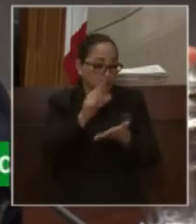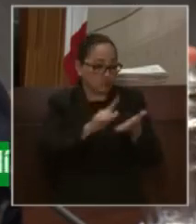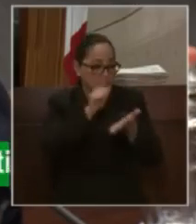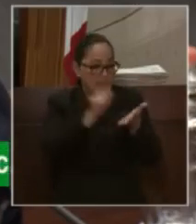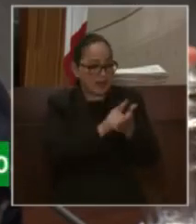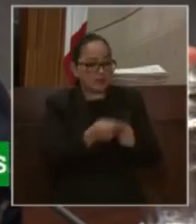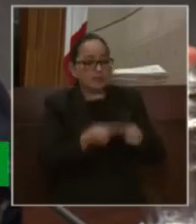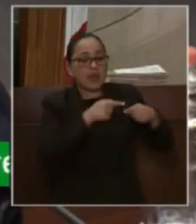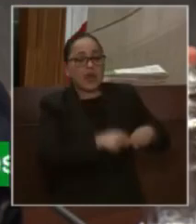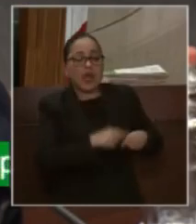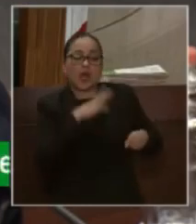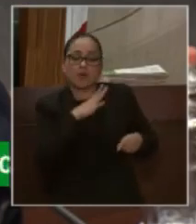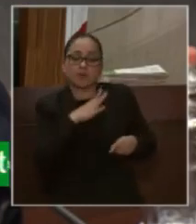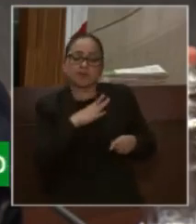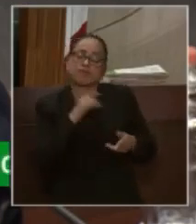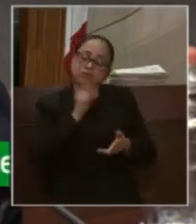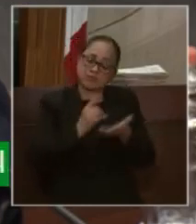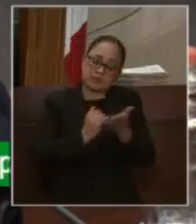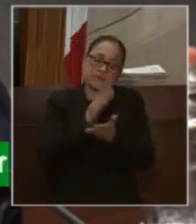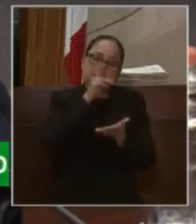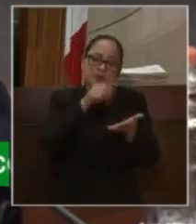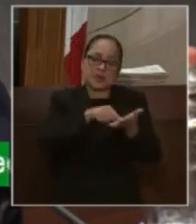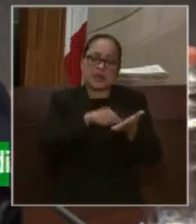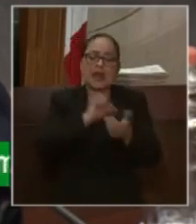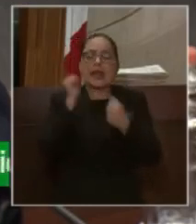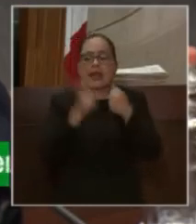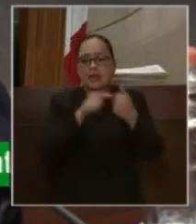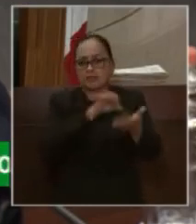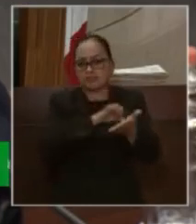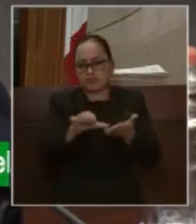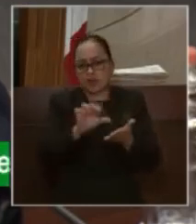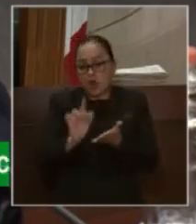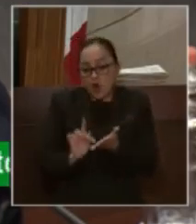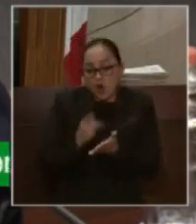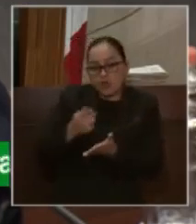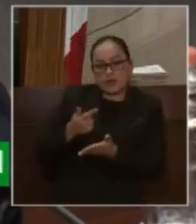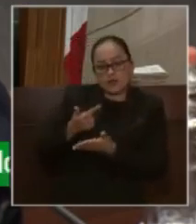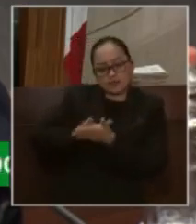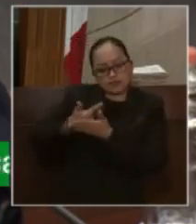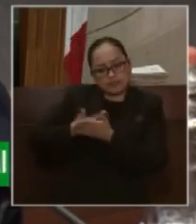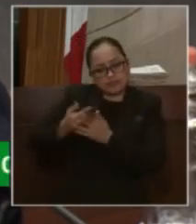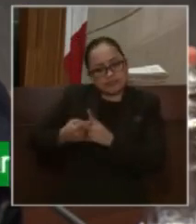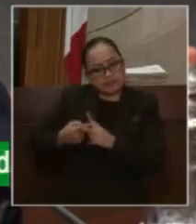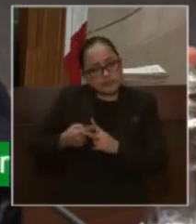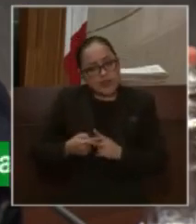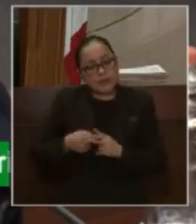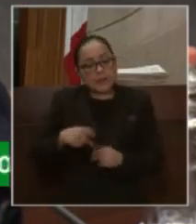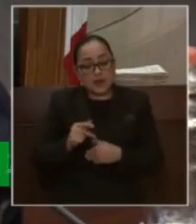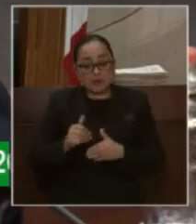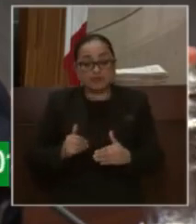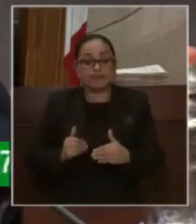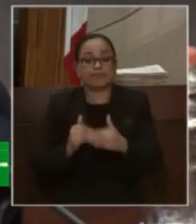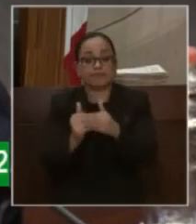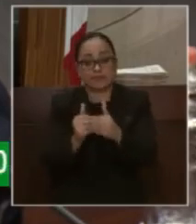propone revocar parcialmente en la materia de impugnación la sentencia reclamada para que se vuelva a hacer la asignación. Sin embargo, ante la proximidad de la fecha de posesión